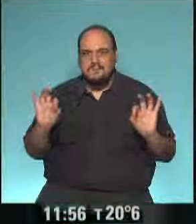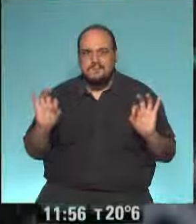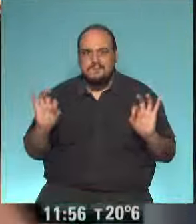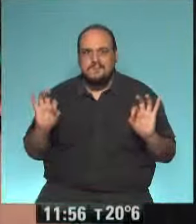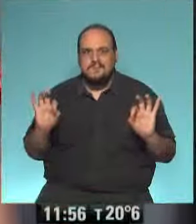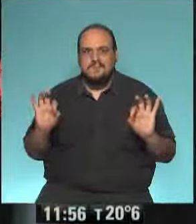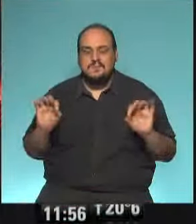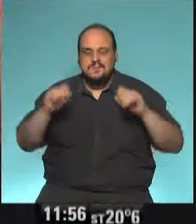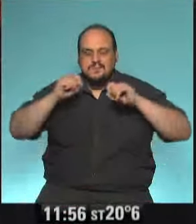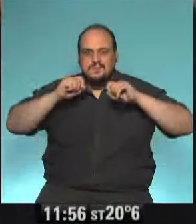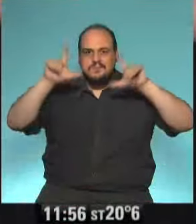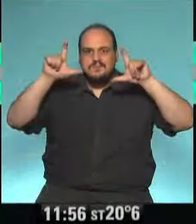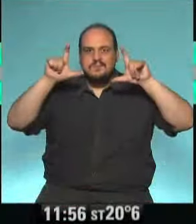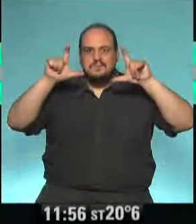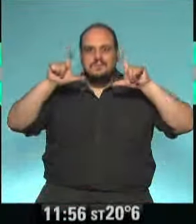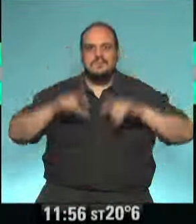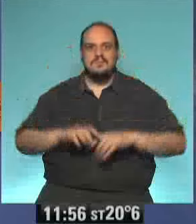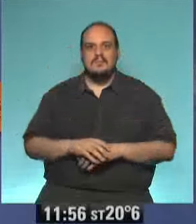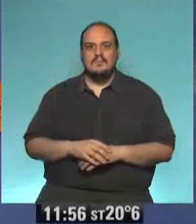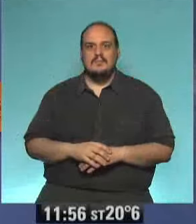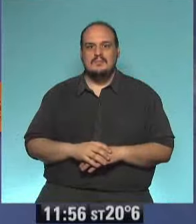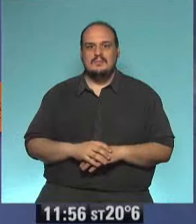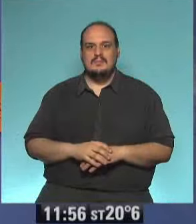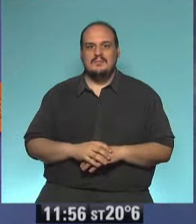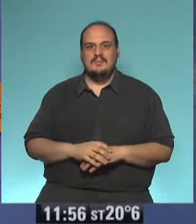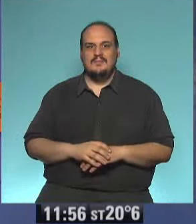¡Y abran los ojos!